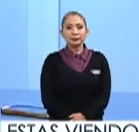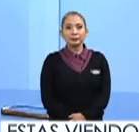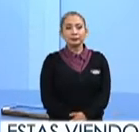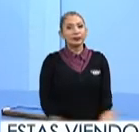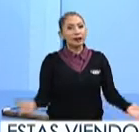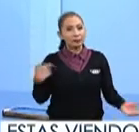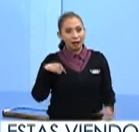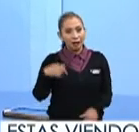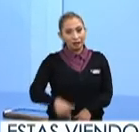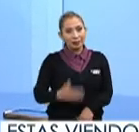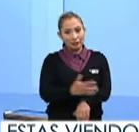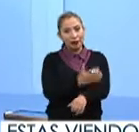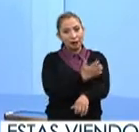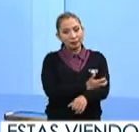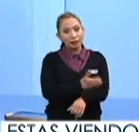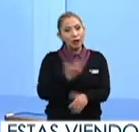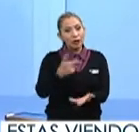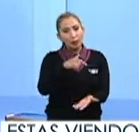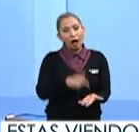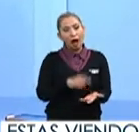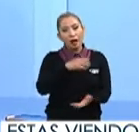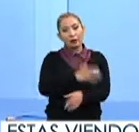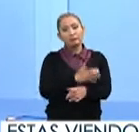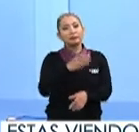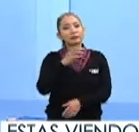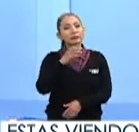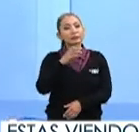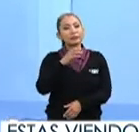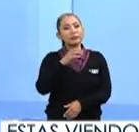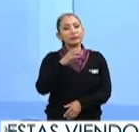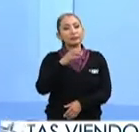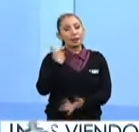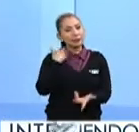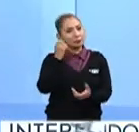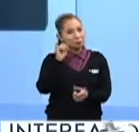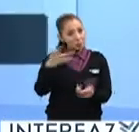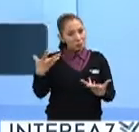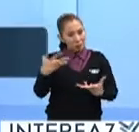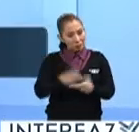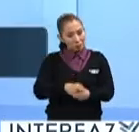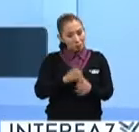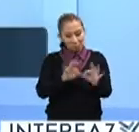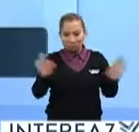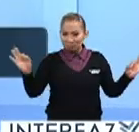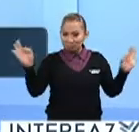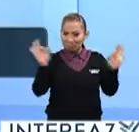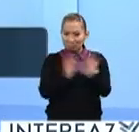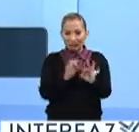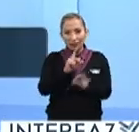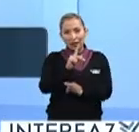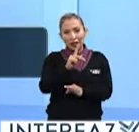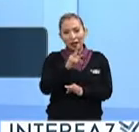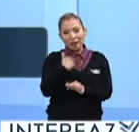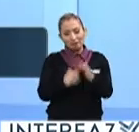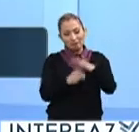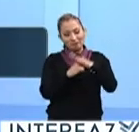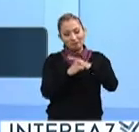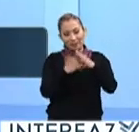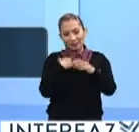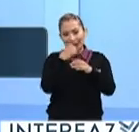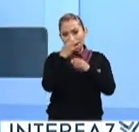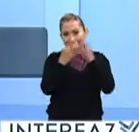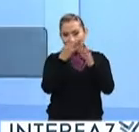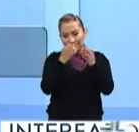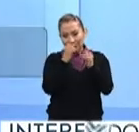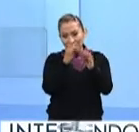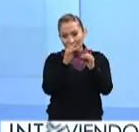Y ya se encuentra aquí con nosotros en el estudio mi compañera, quien forma parte esencial, pilar modular de esta agencia